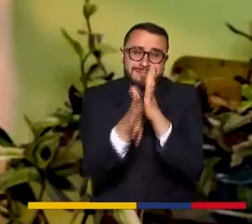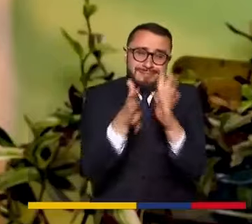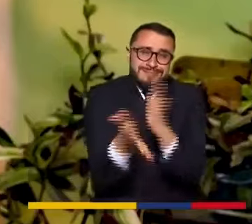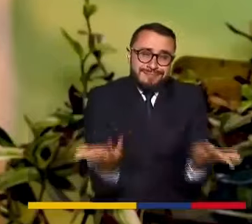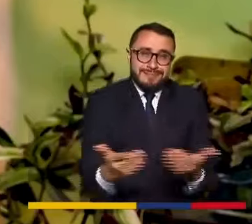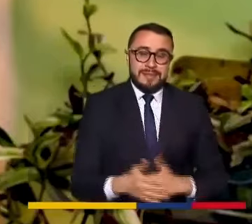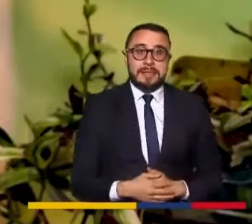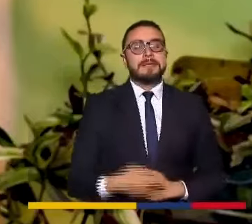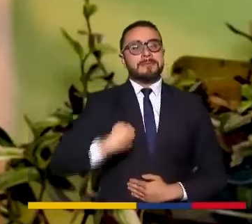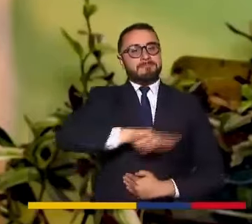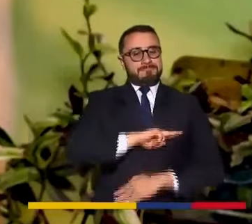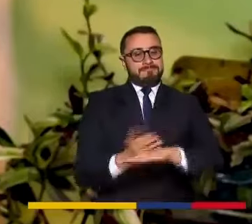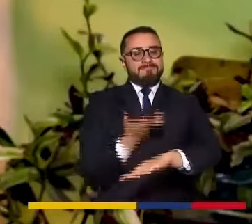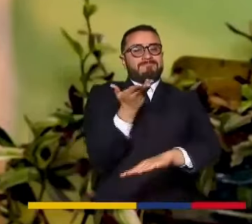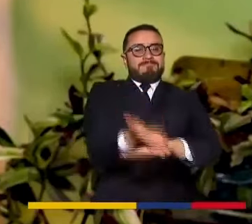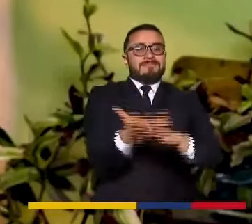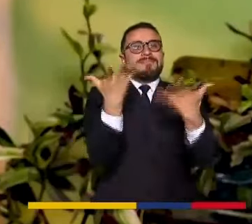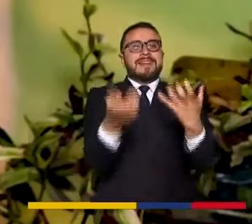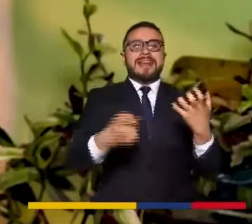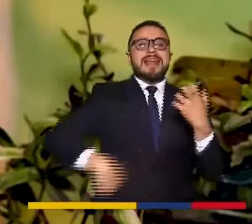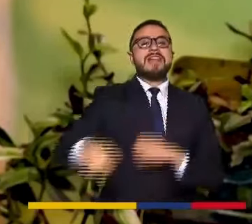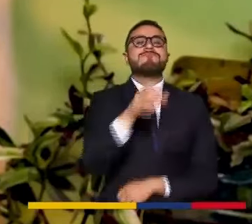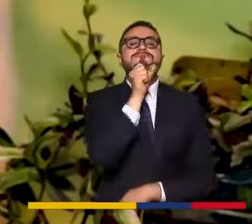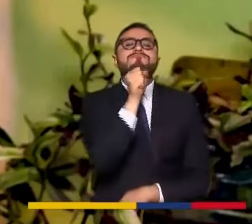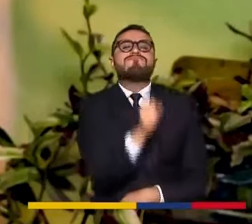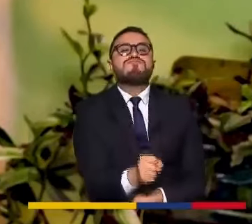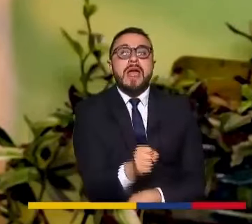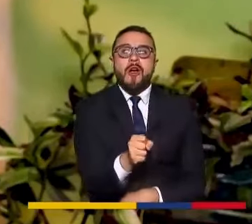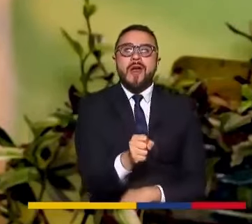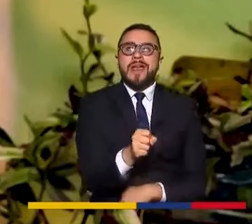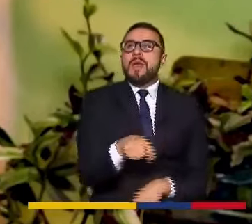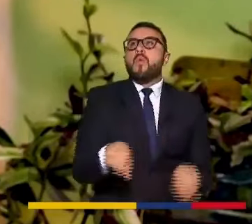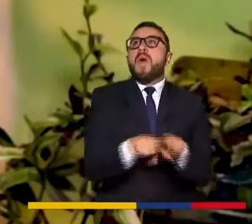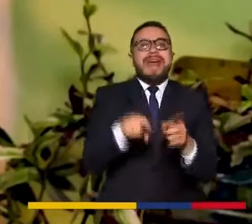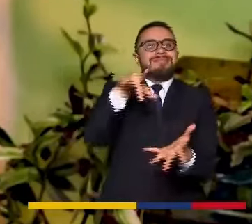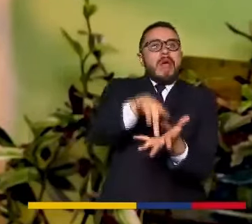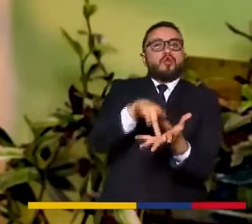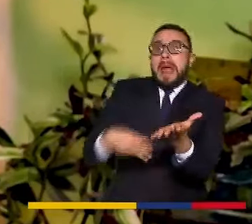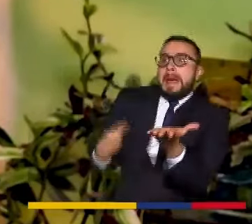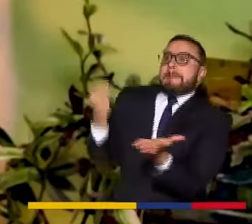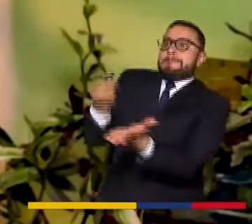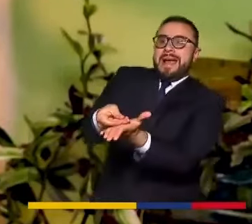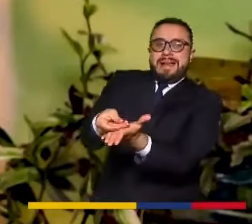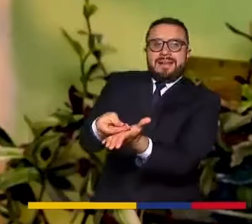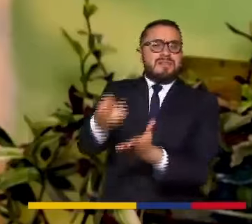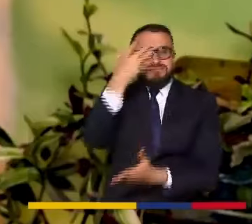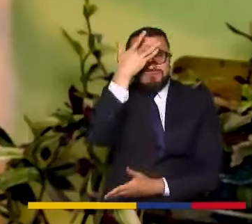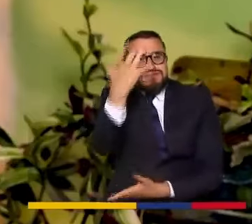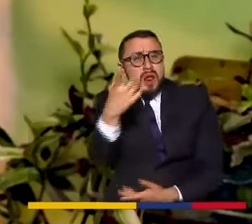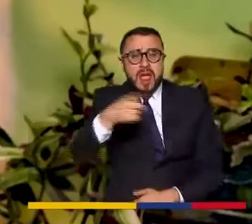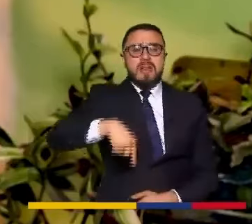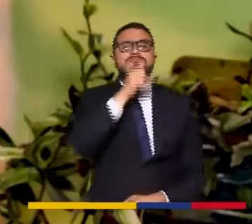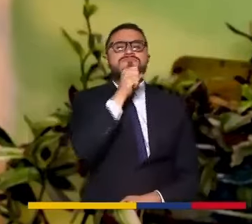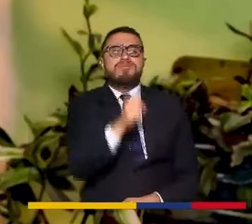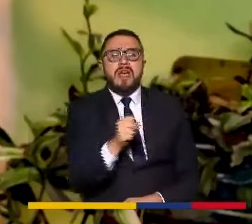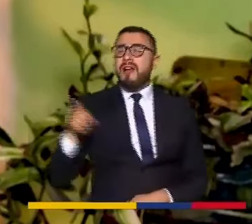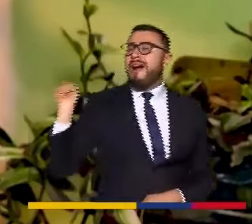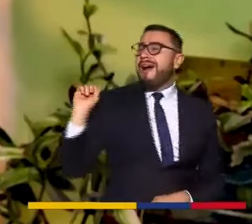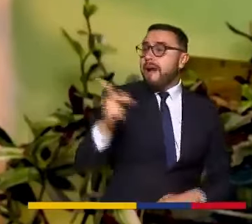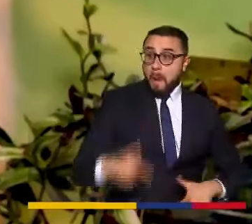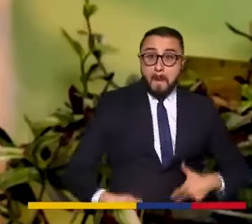viejos y viejas la deuda que teníamos con ellos porque trabajaron toda la vida y junto al